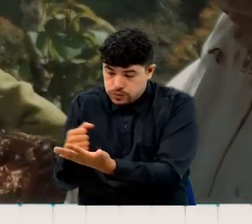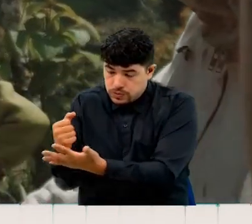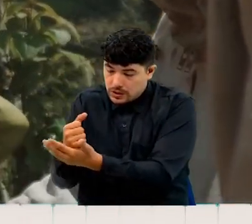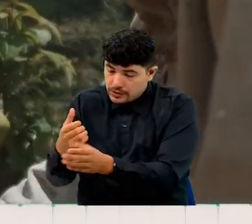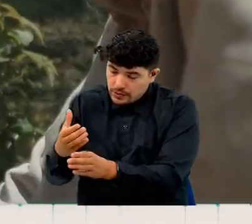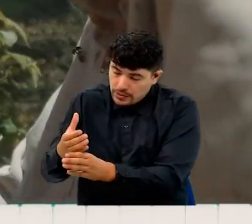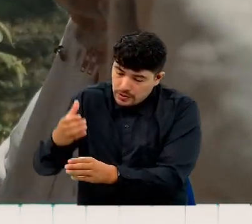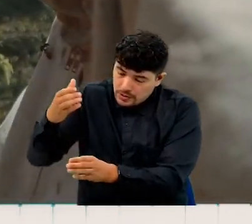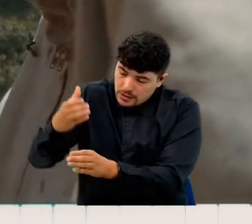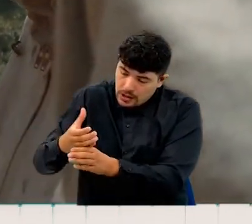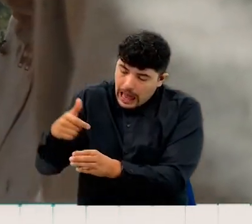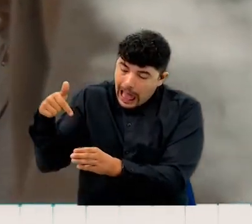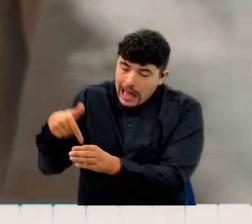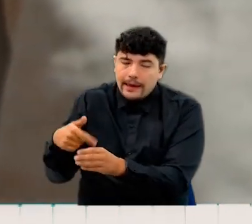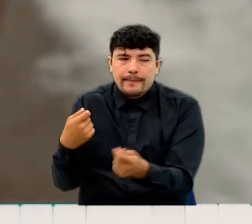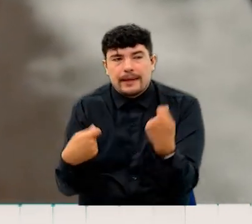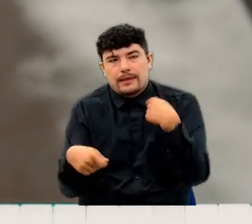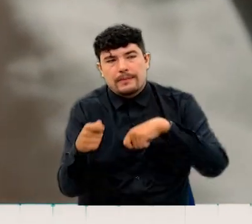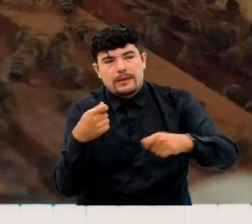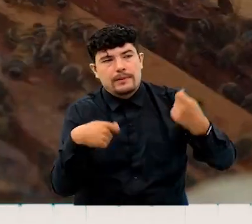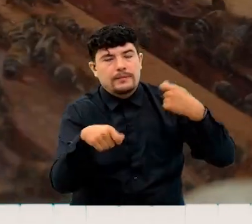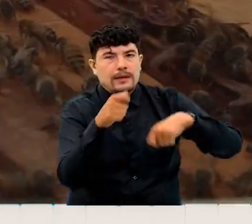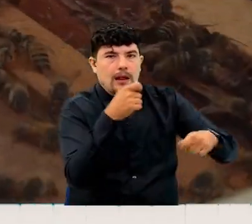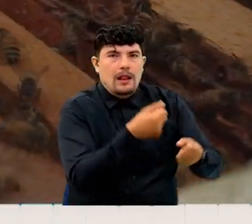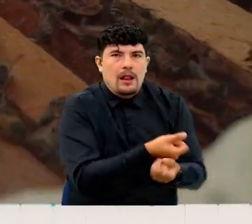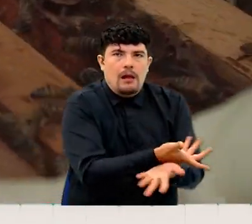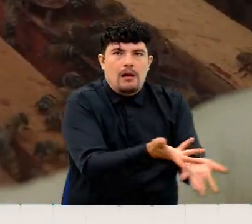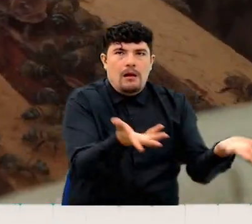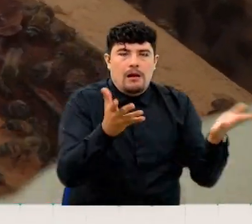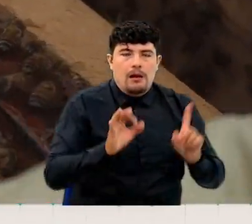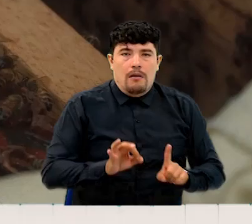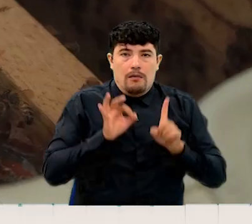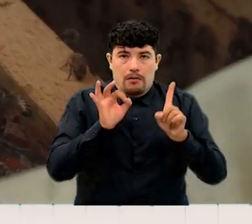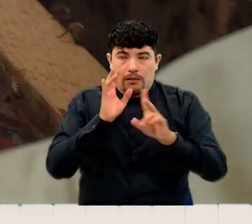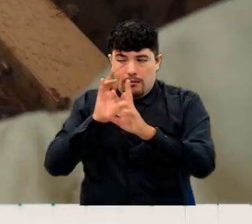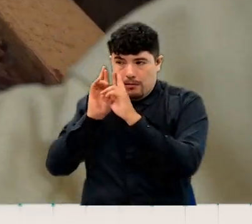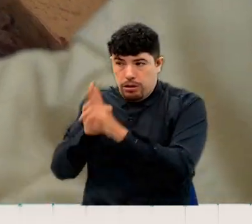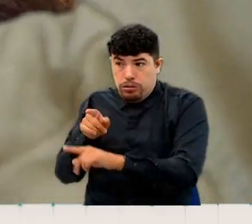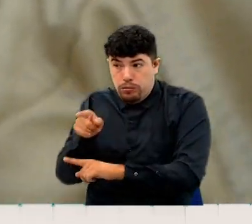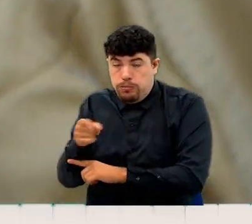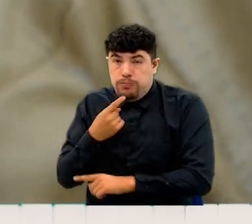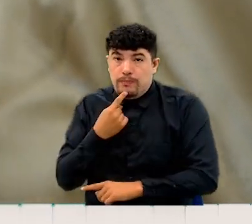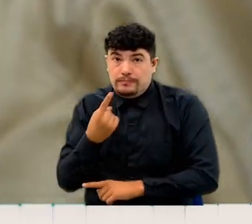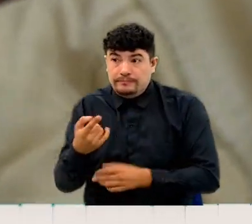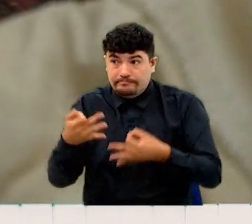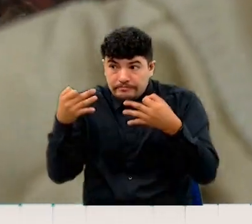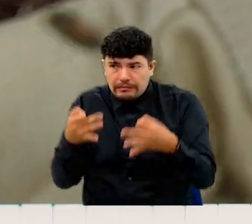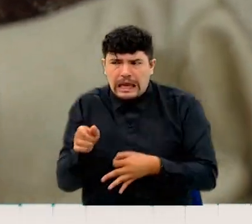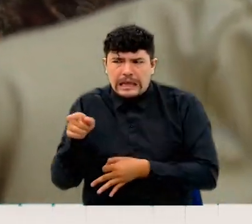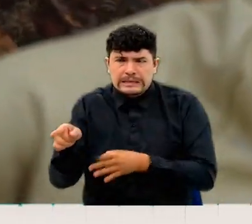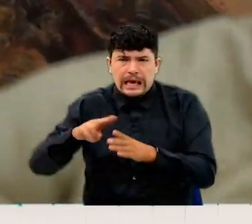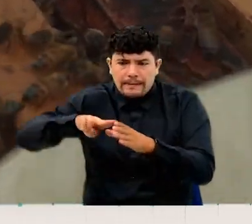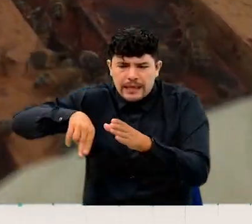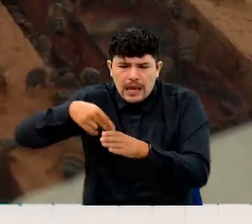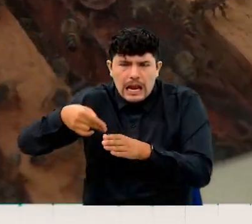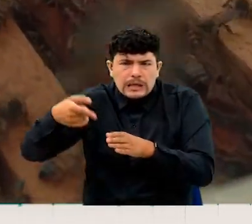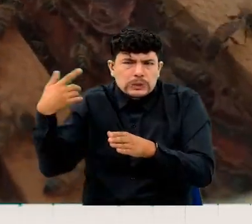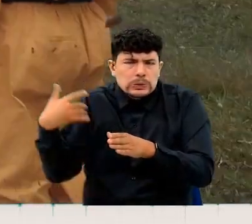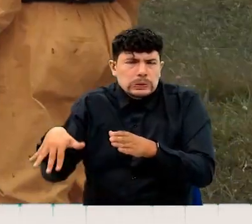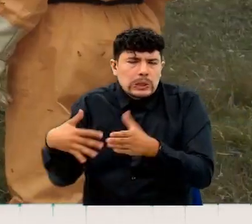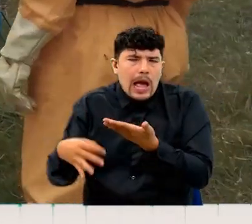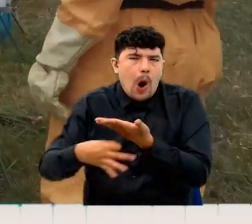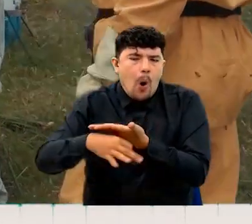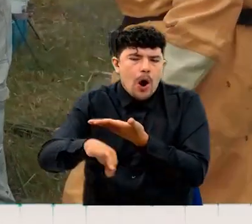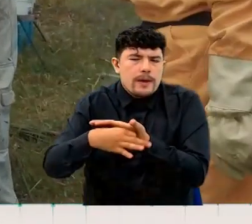los productos a otras partes. Entonces ya van a decir, bueno, esto viene de... Esta miel viene de Oiva o este polen viene